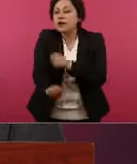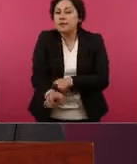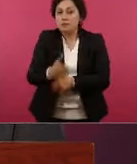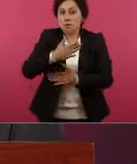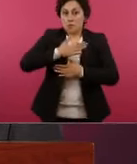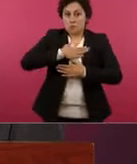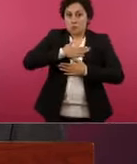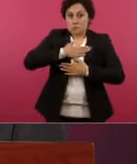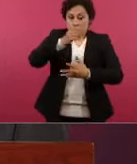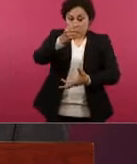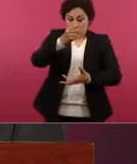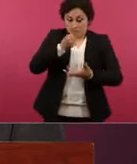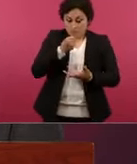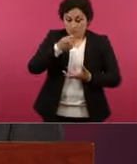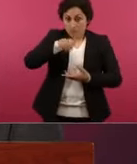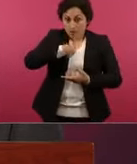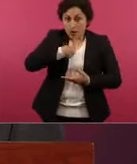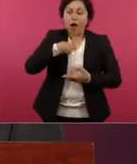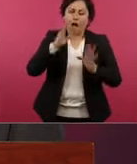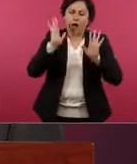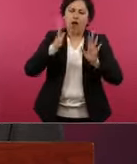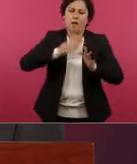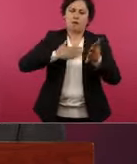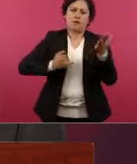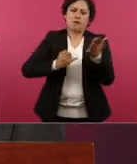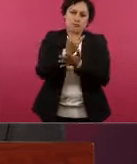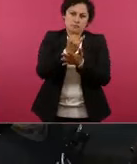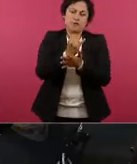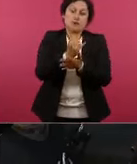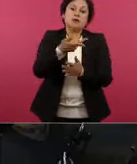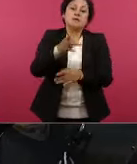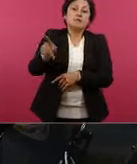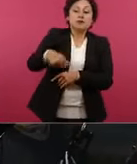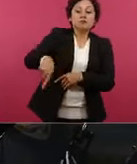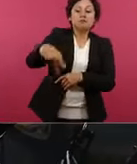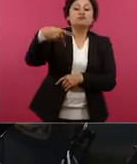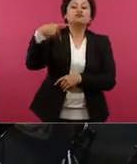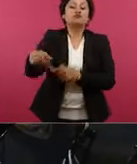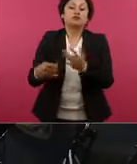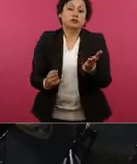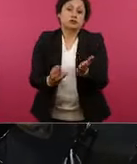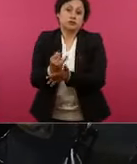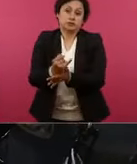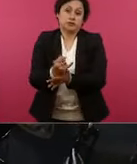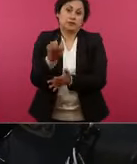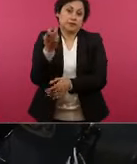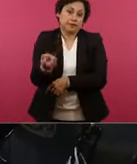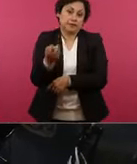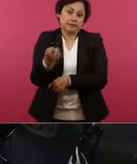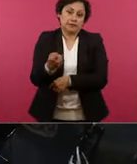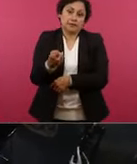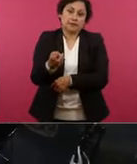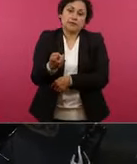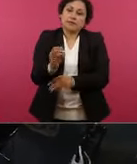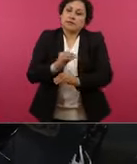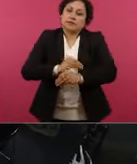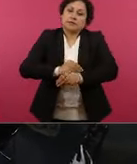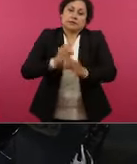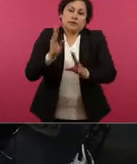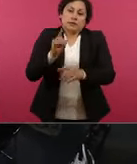Entonces, va a depender de ellos. Y en efecto, es un exceso de que tengan